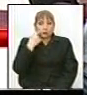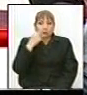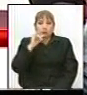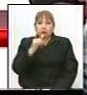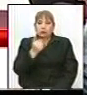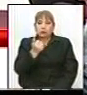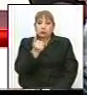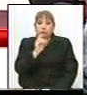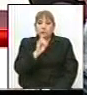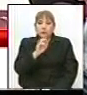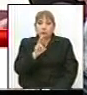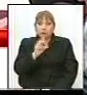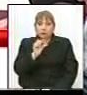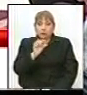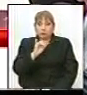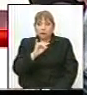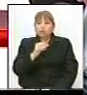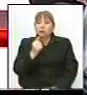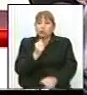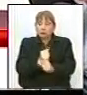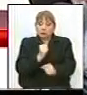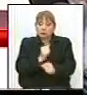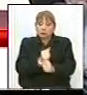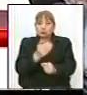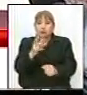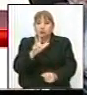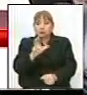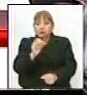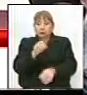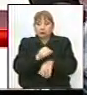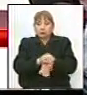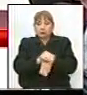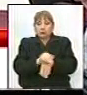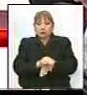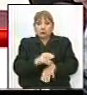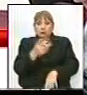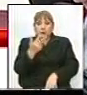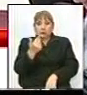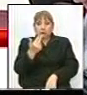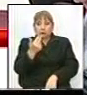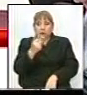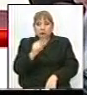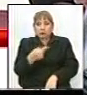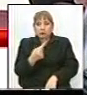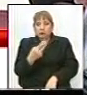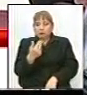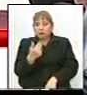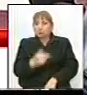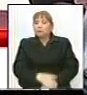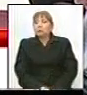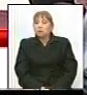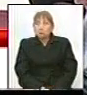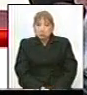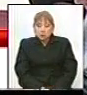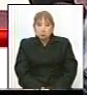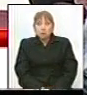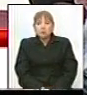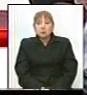Mendieta laboró hasta el 30 de julio del 2013.